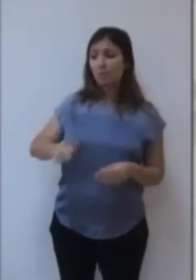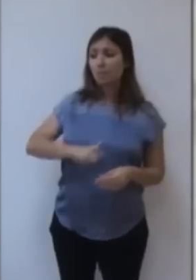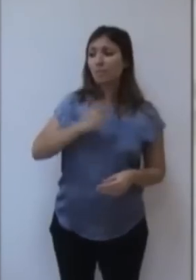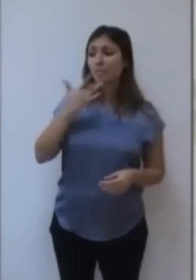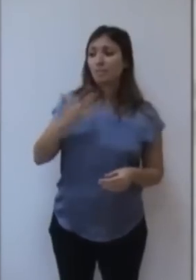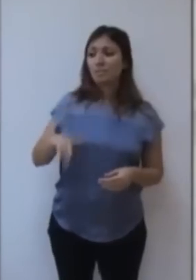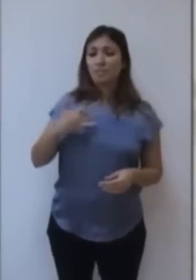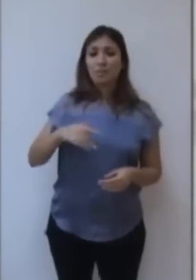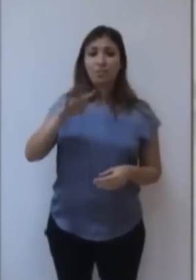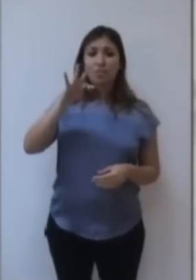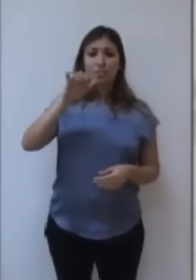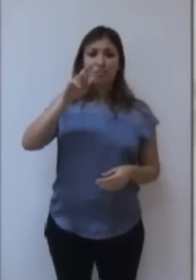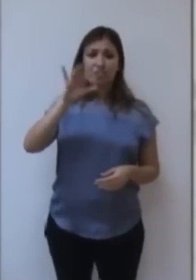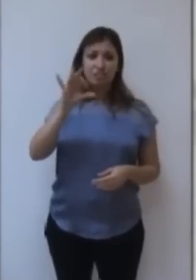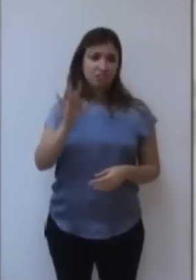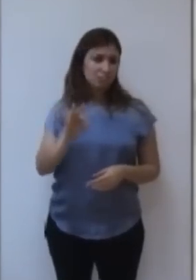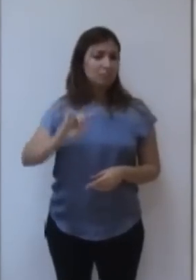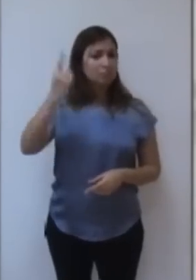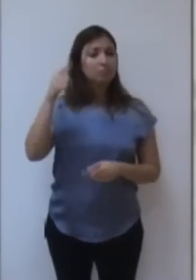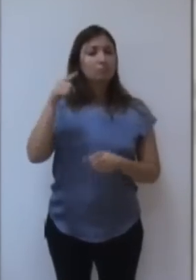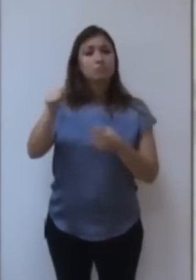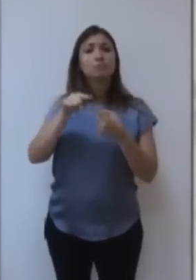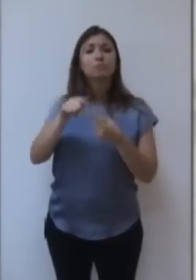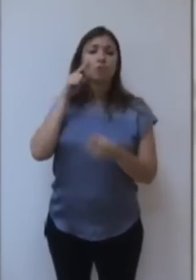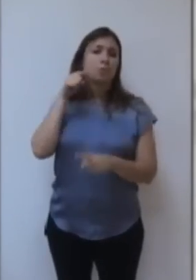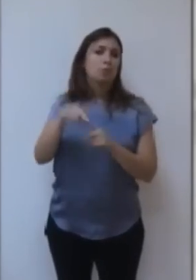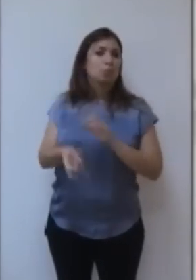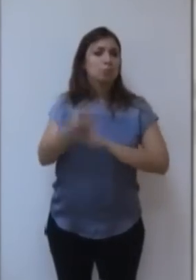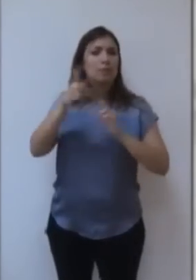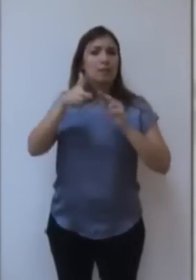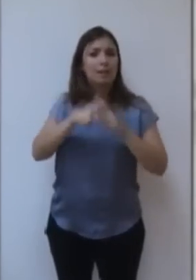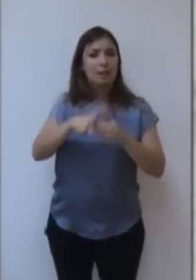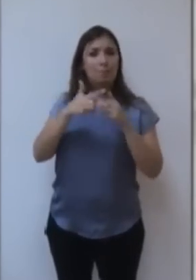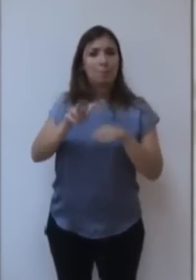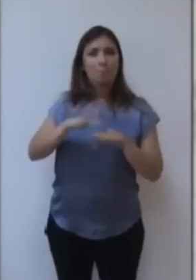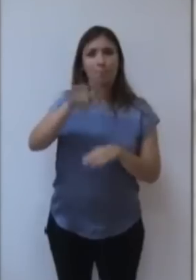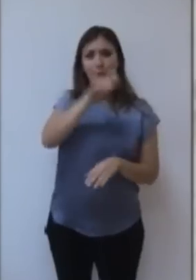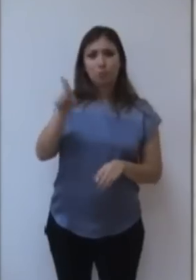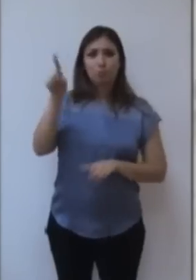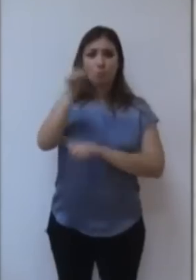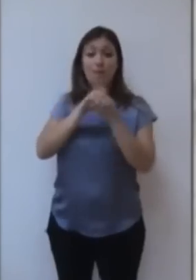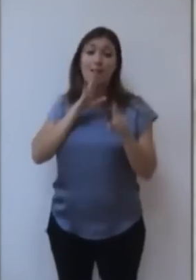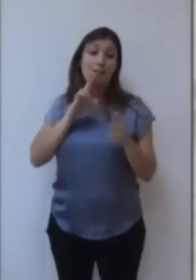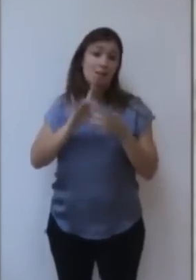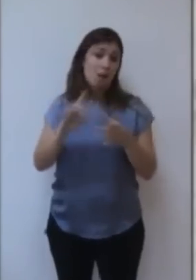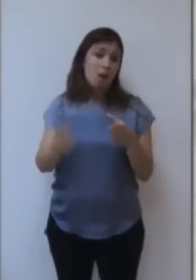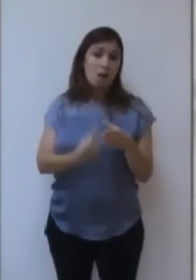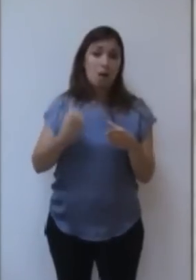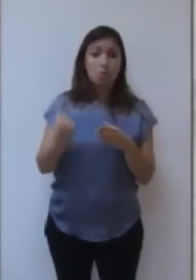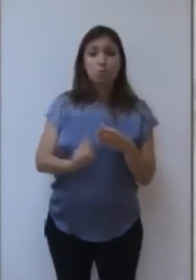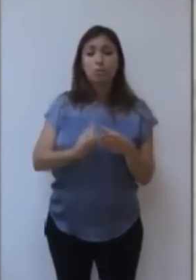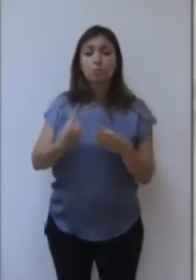Sevilla, que está dirigido específicamente a crear herramientas para personas con trastornos del espectro del autismo y que va a